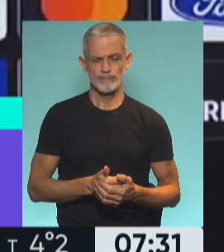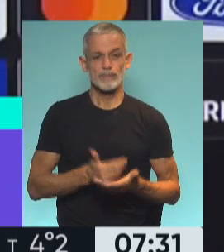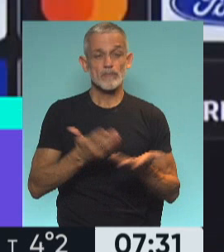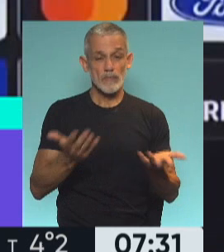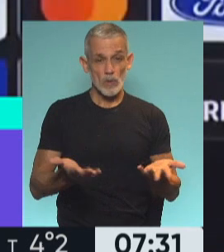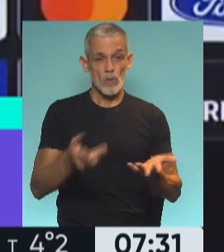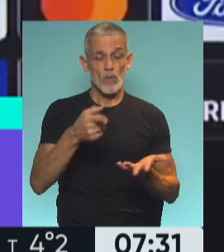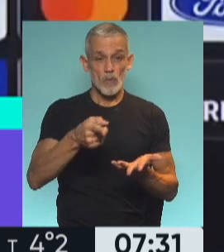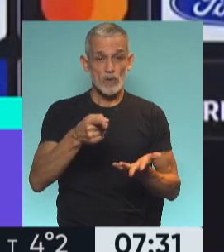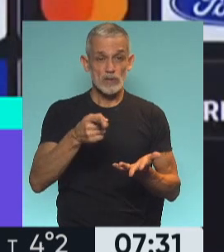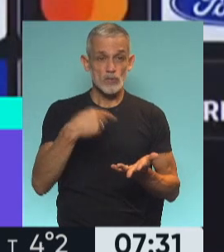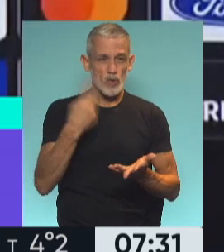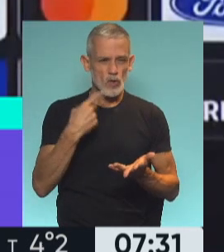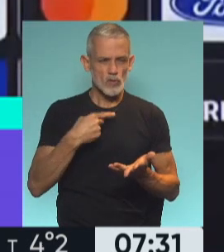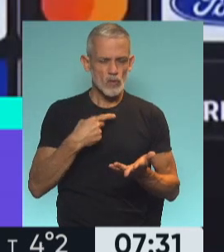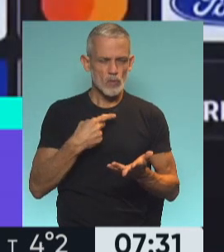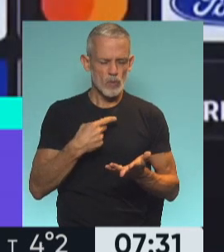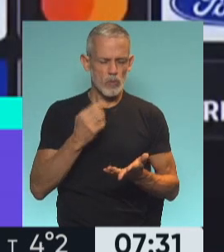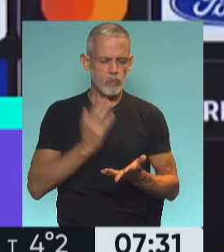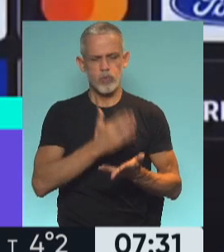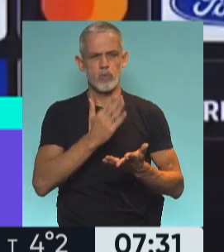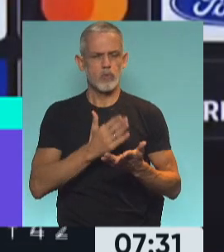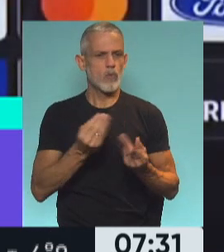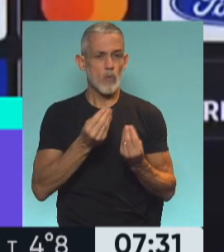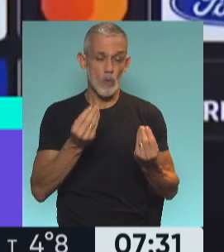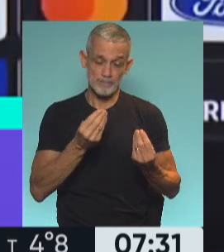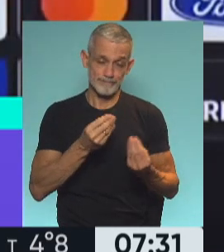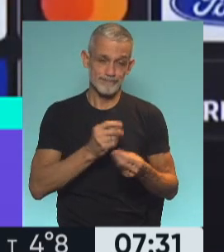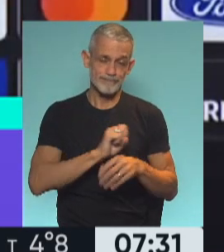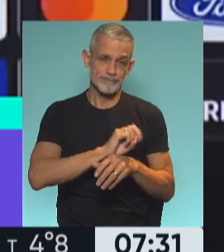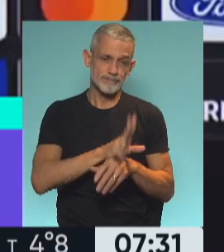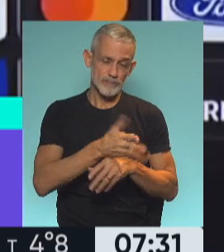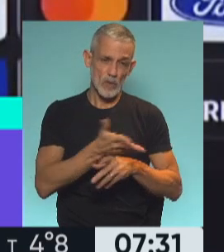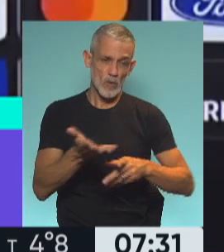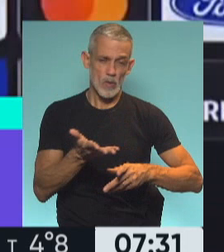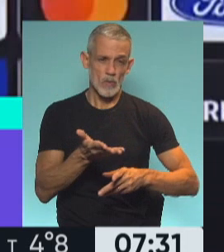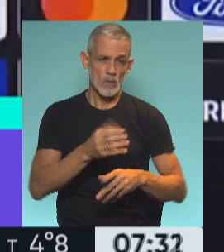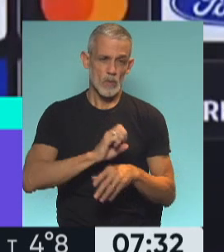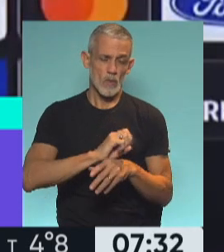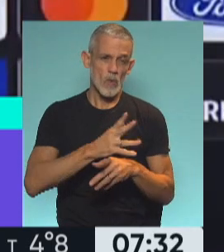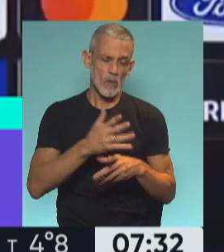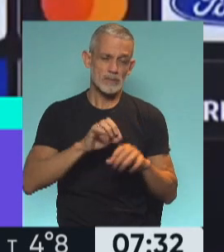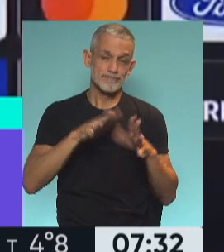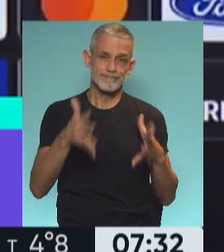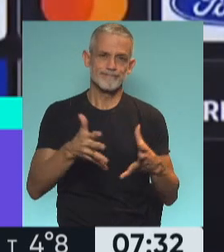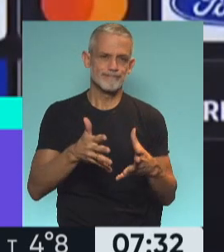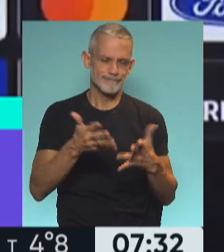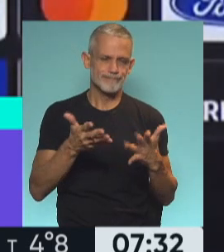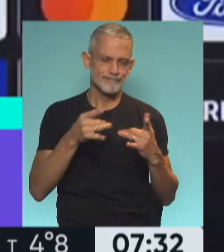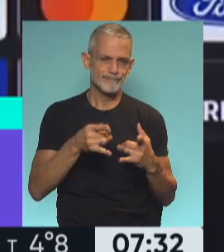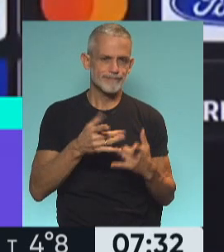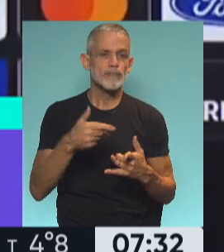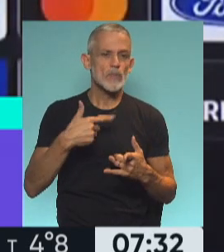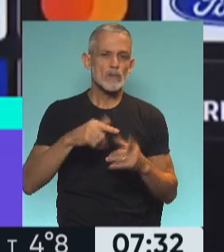Por eso lo que a nosotros nos golpeó claramente fue esta maldita pandemia, este maldito virus que